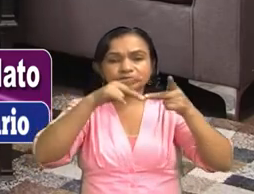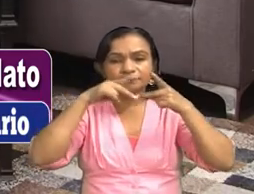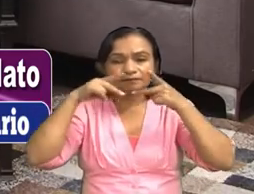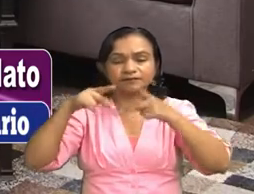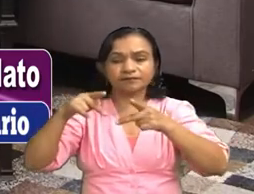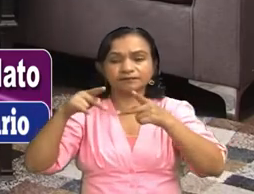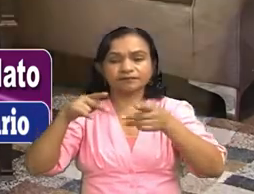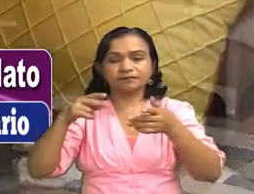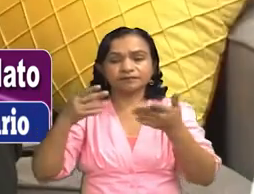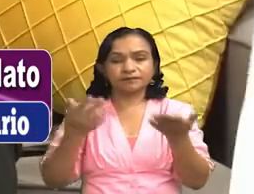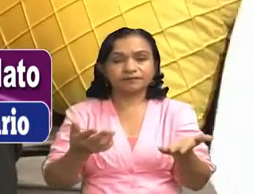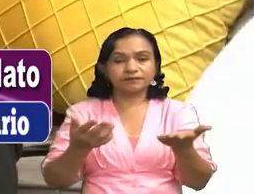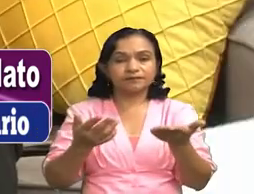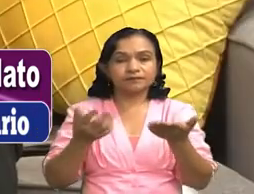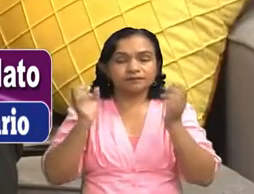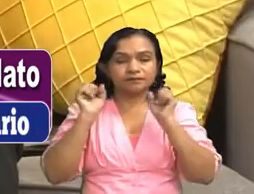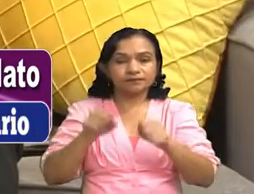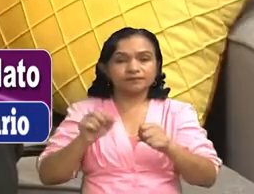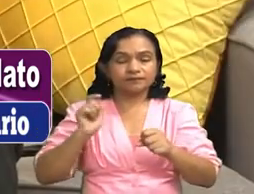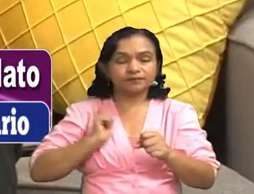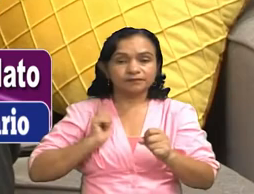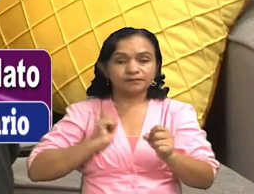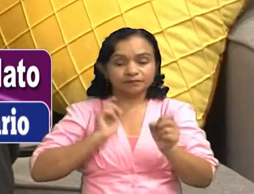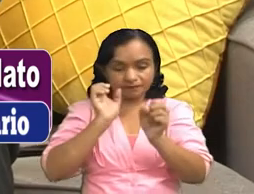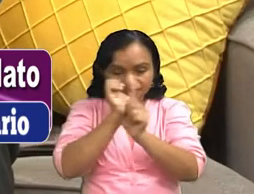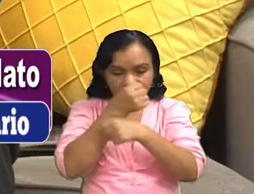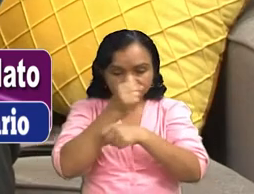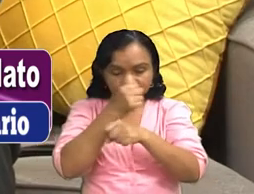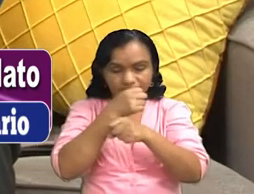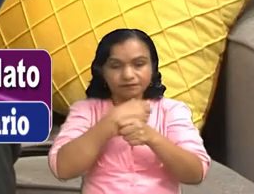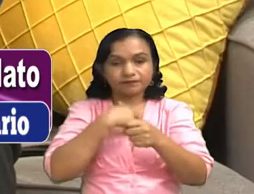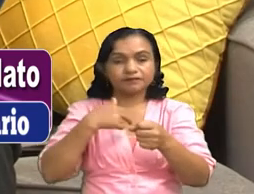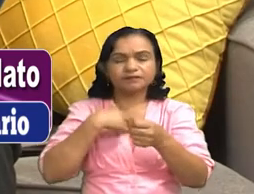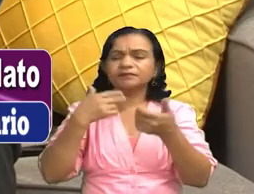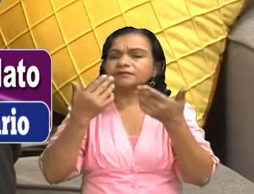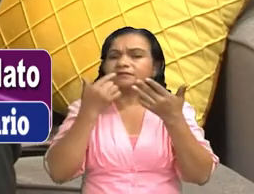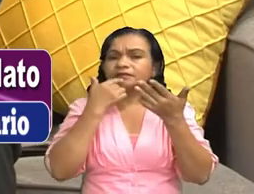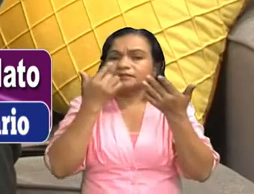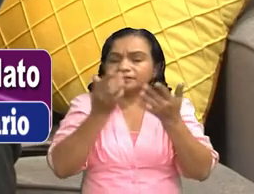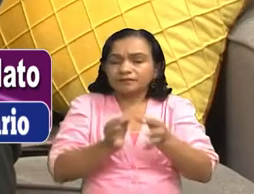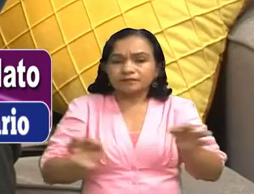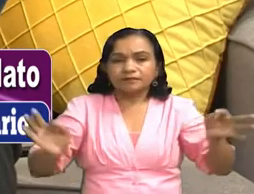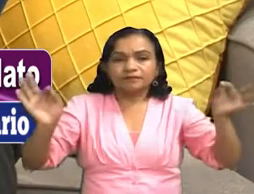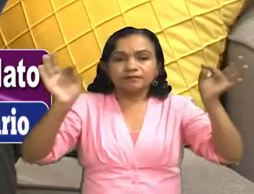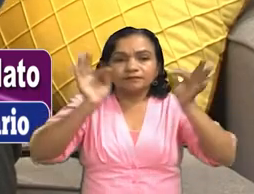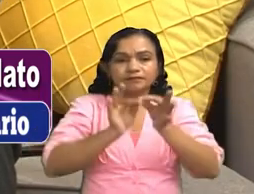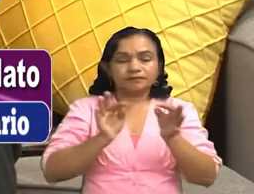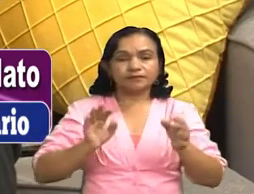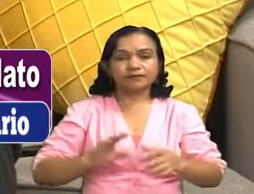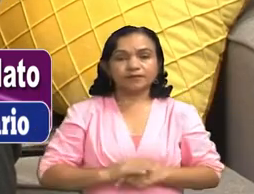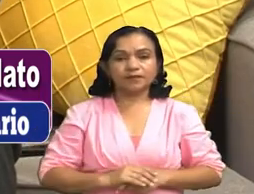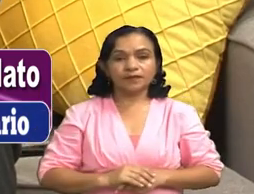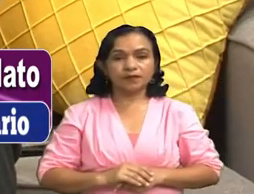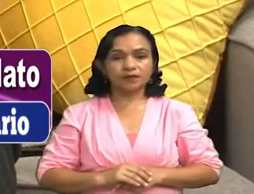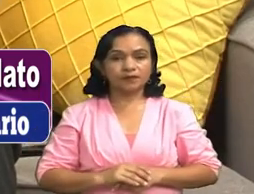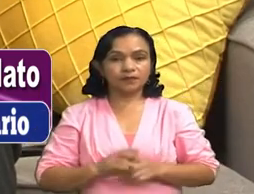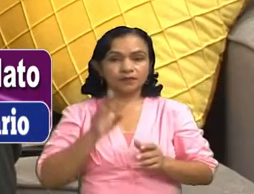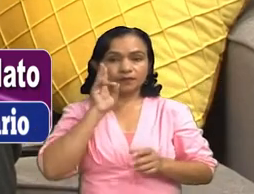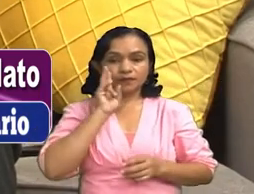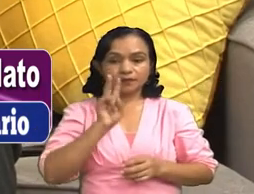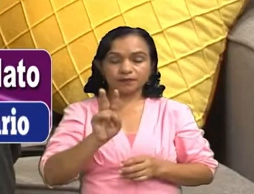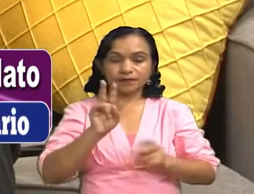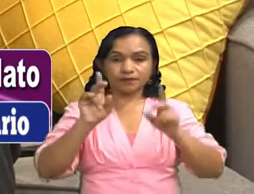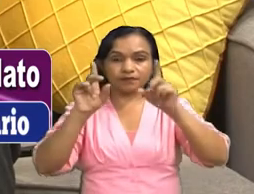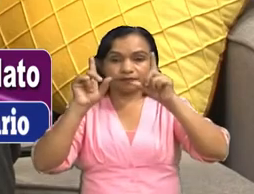que Chontales, esta zona, pueda contar con un laboratorio de esta tecnología, además, bueno, la estructura, según las fotos que vemos,